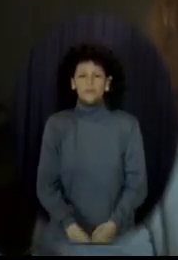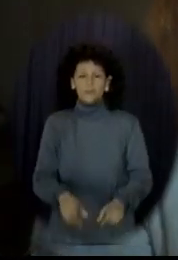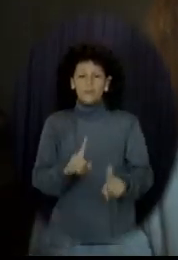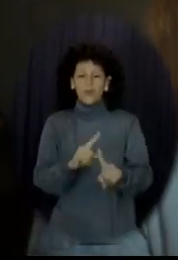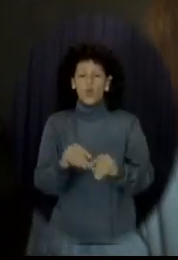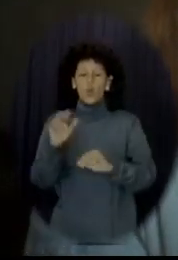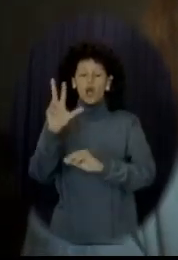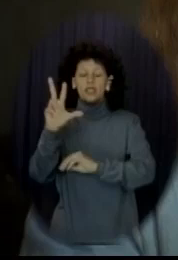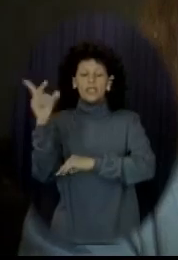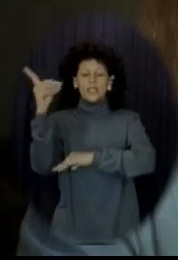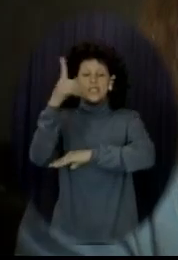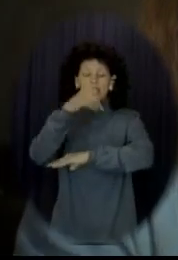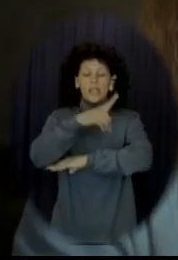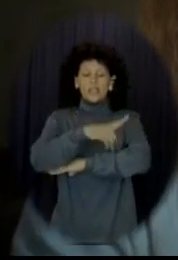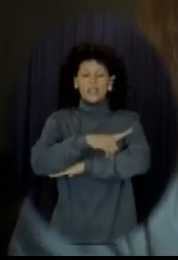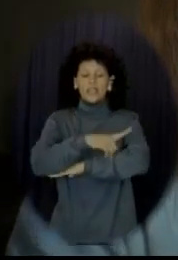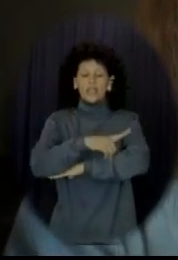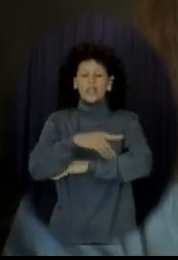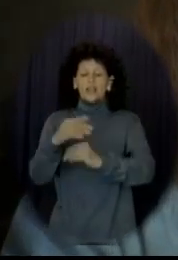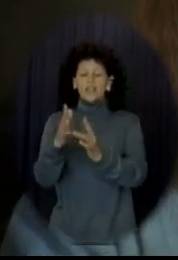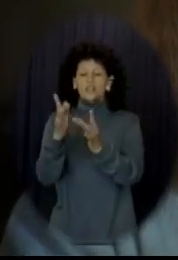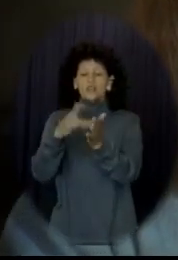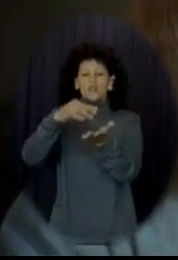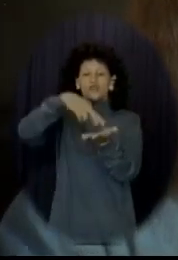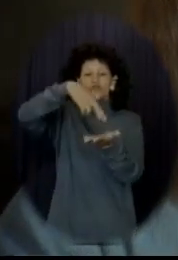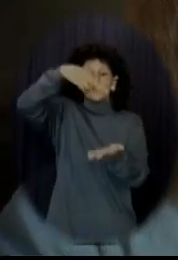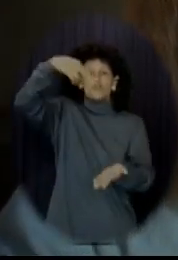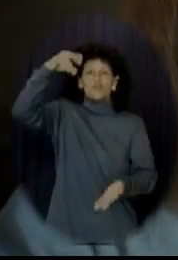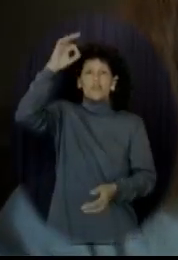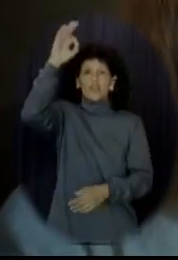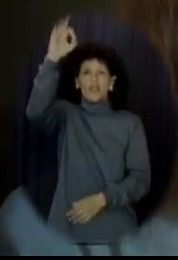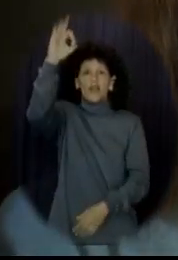Pero al tercer día, resucitará.